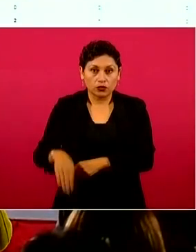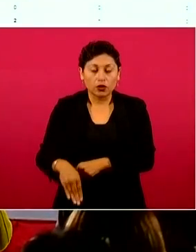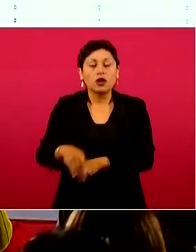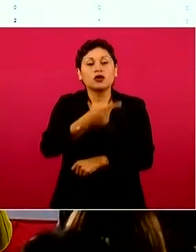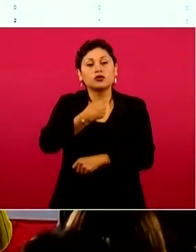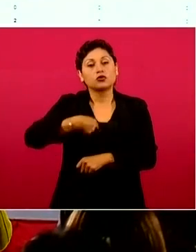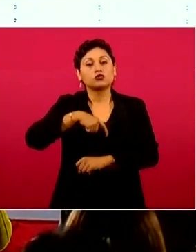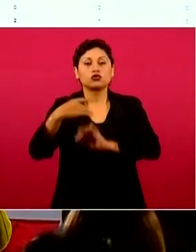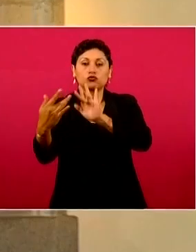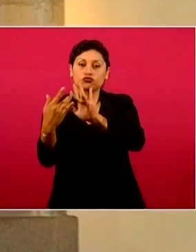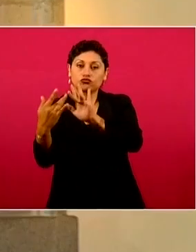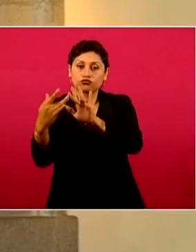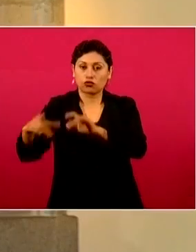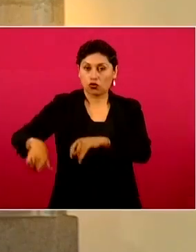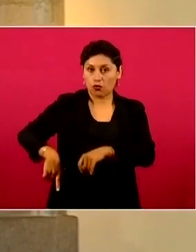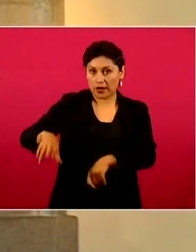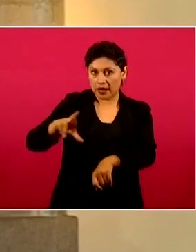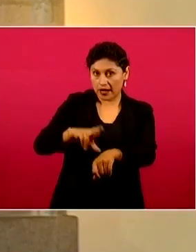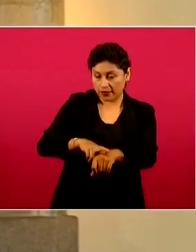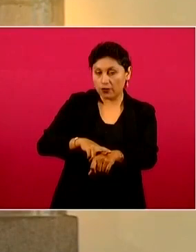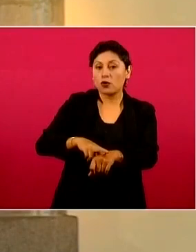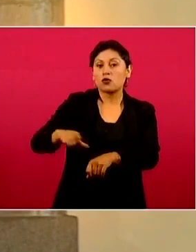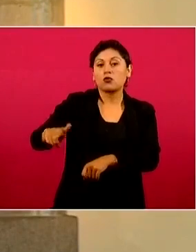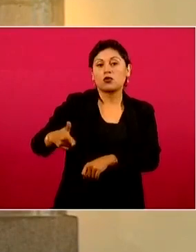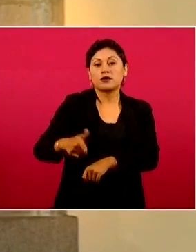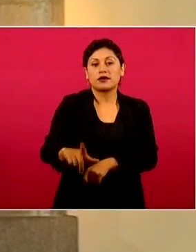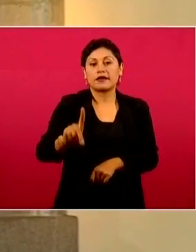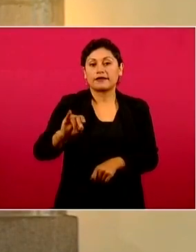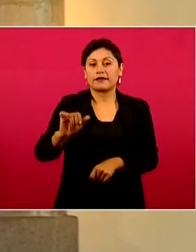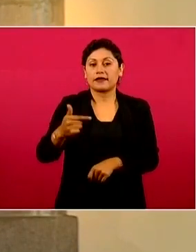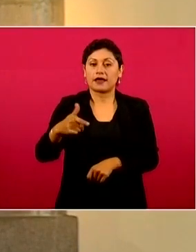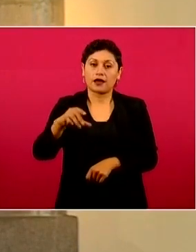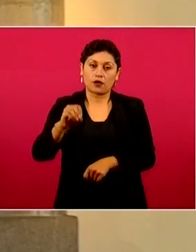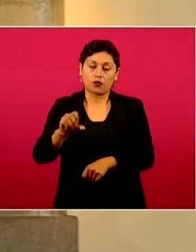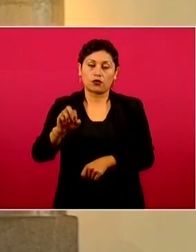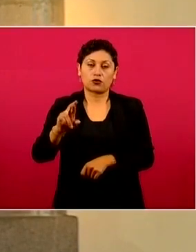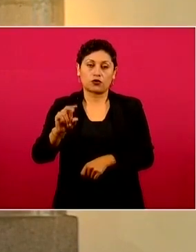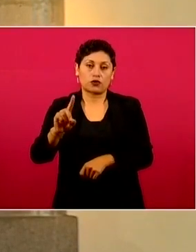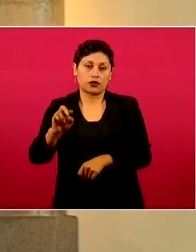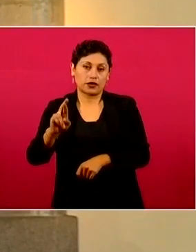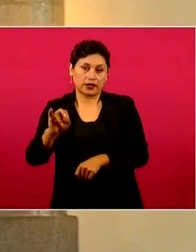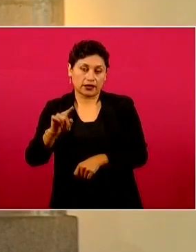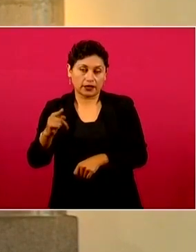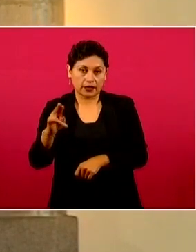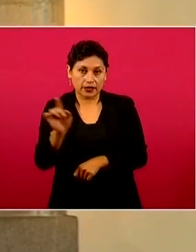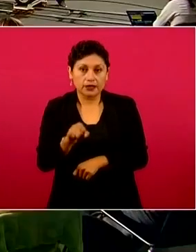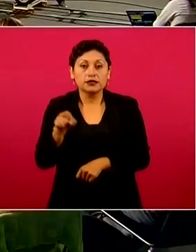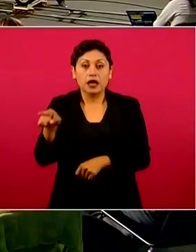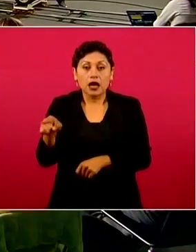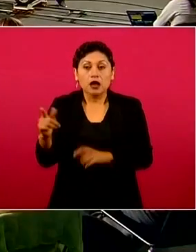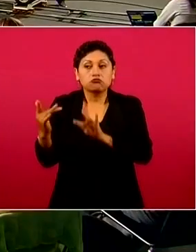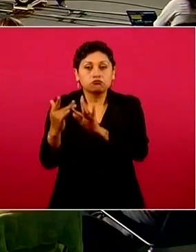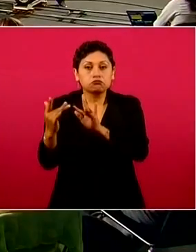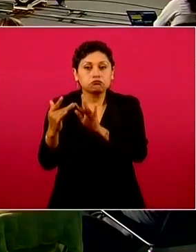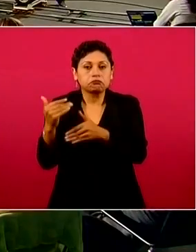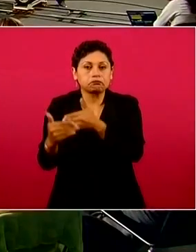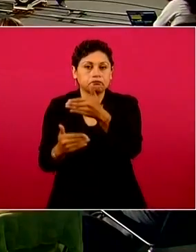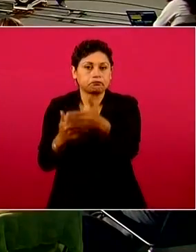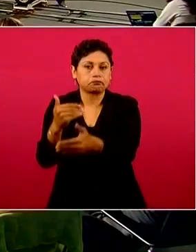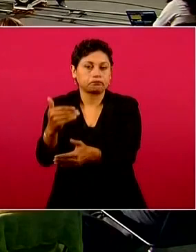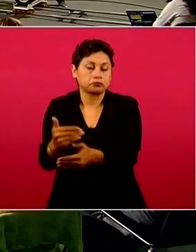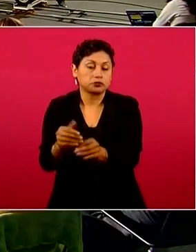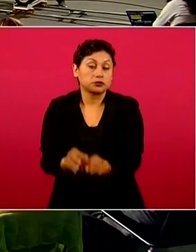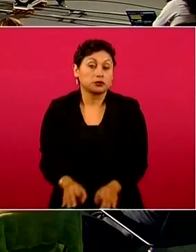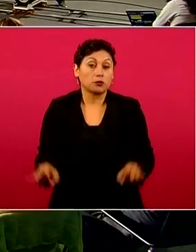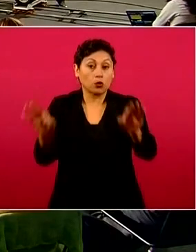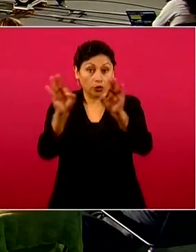el gobernador de Guanajuato, Diego Sinué Rodríguez. Hay avances importantes y esperamos que en breve tiempo